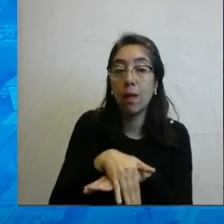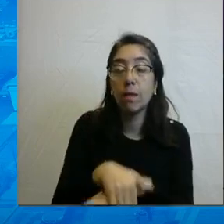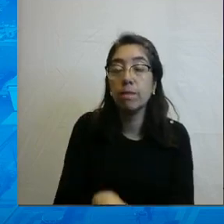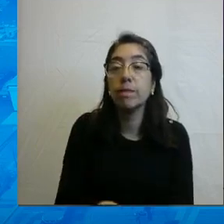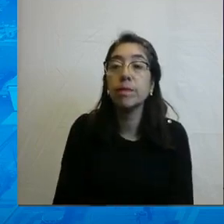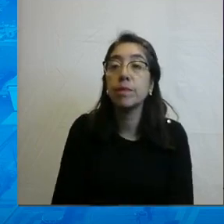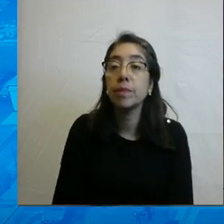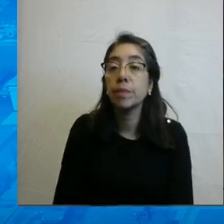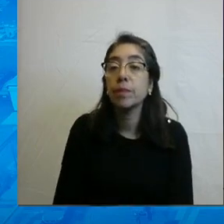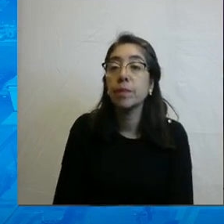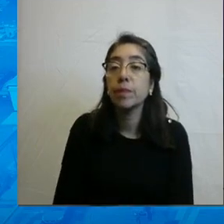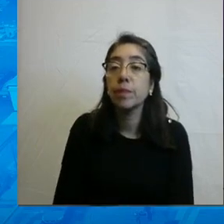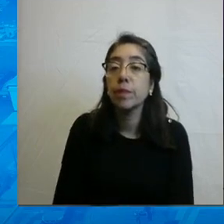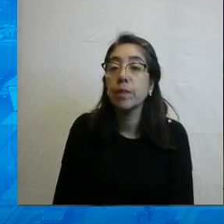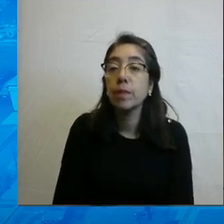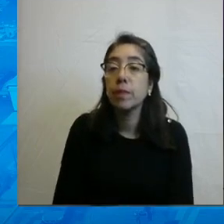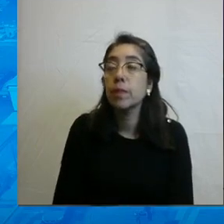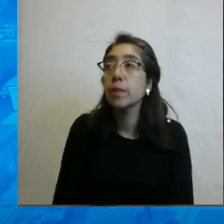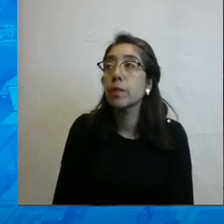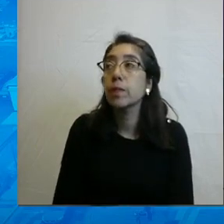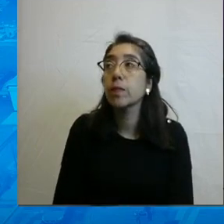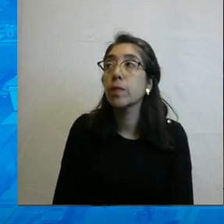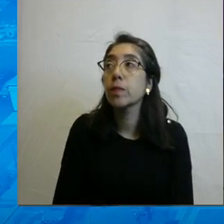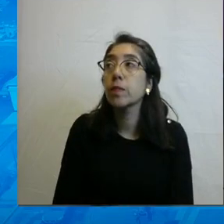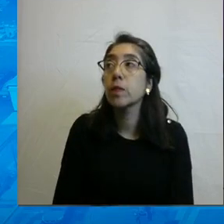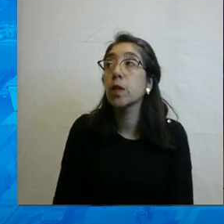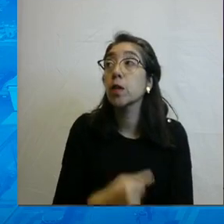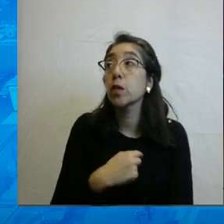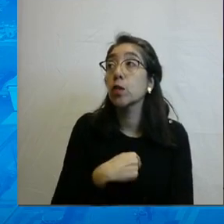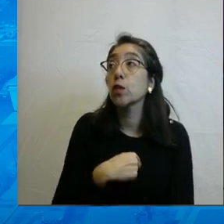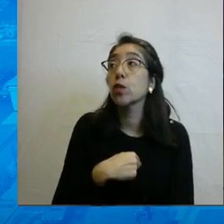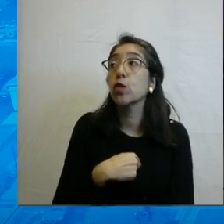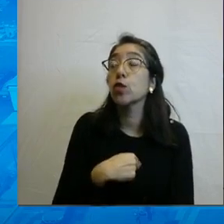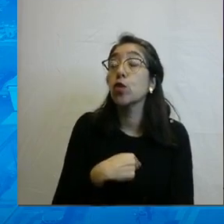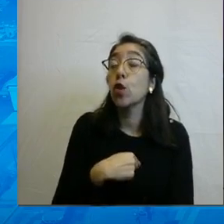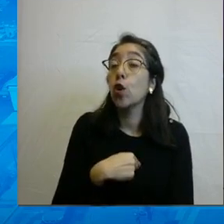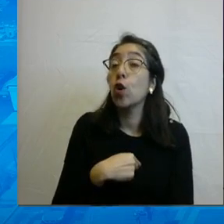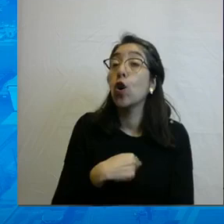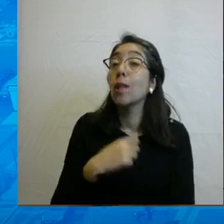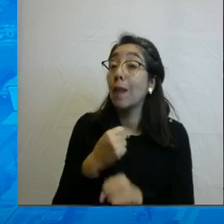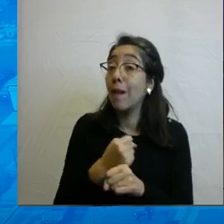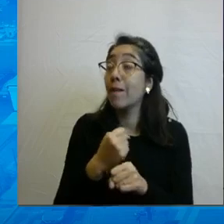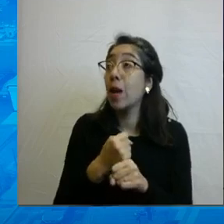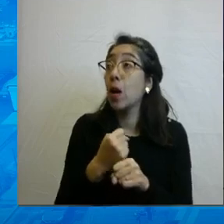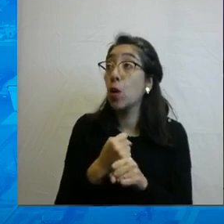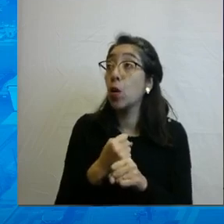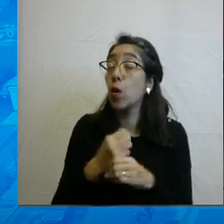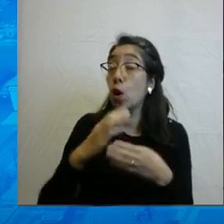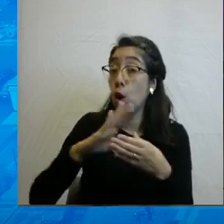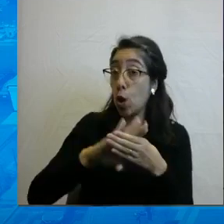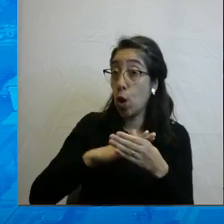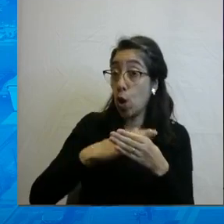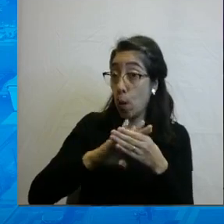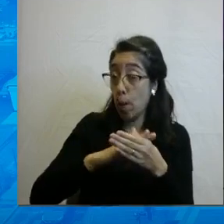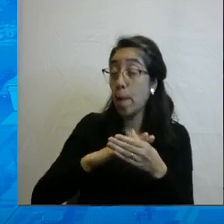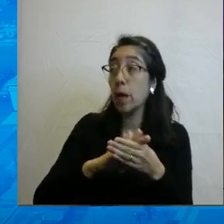alguna aclaración. A todos. Yo soy una de las locatarias donde está mi local dentro del